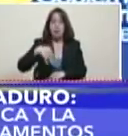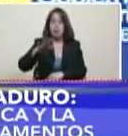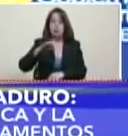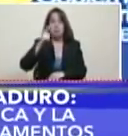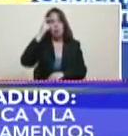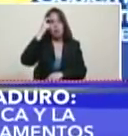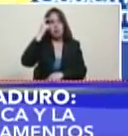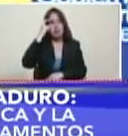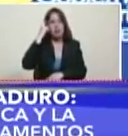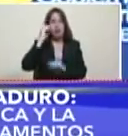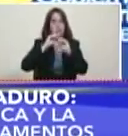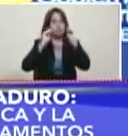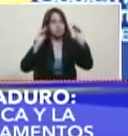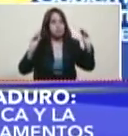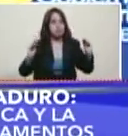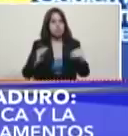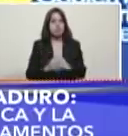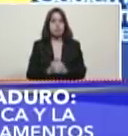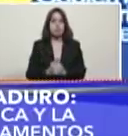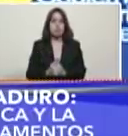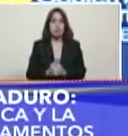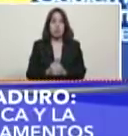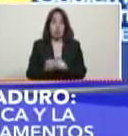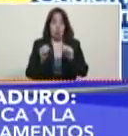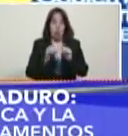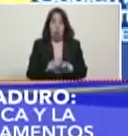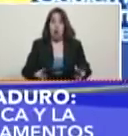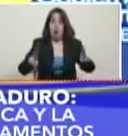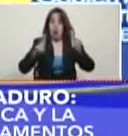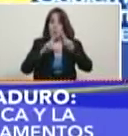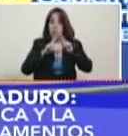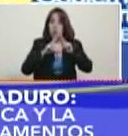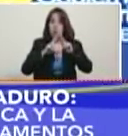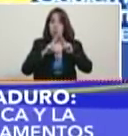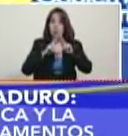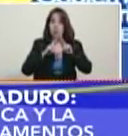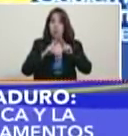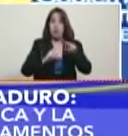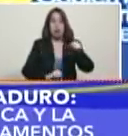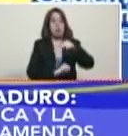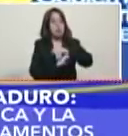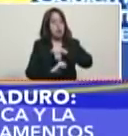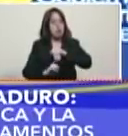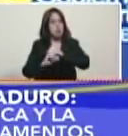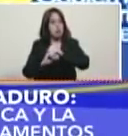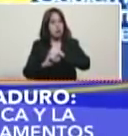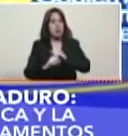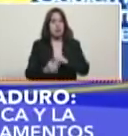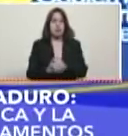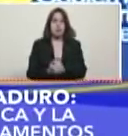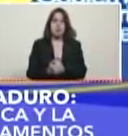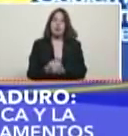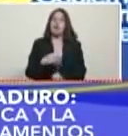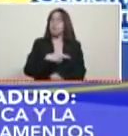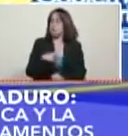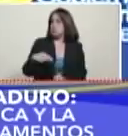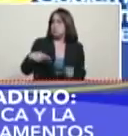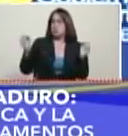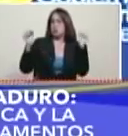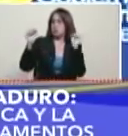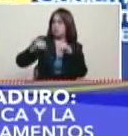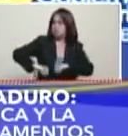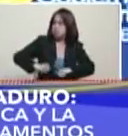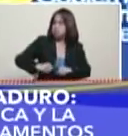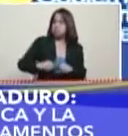que a través de la ONU están ofreciendo apoyo, y nosotros le hemos dicho